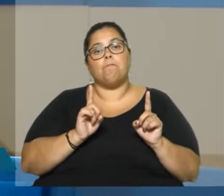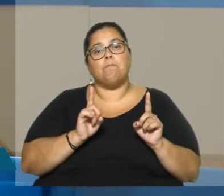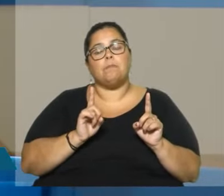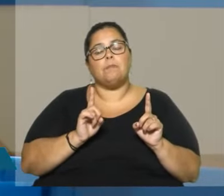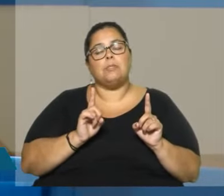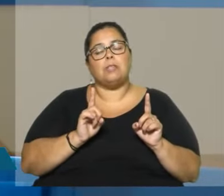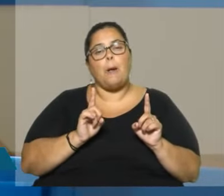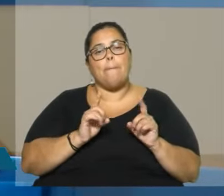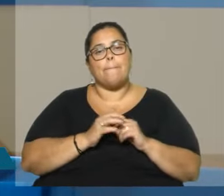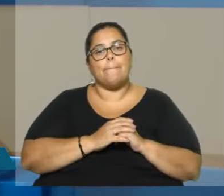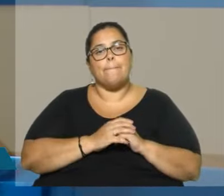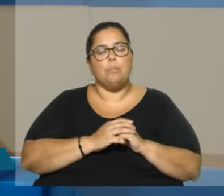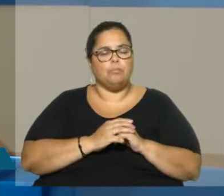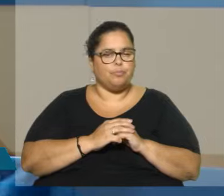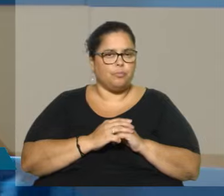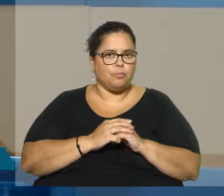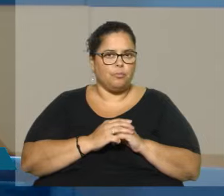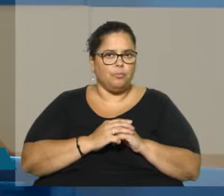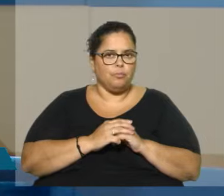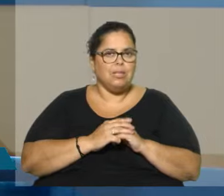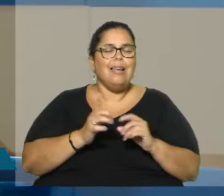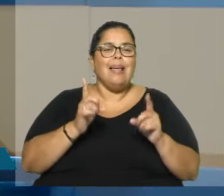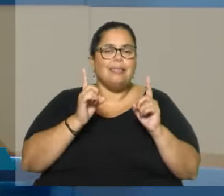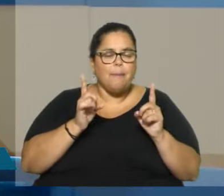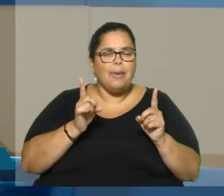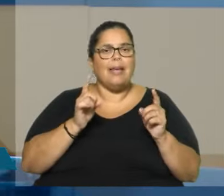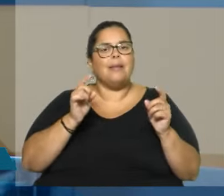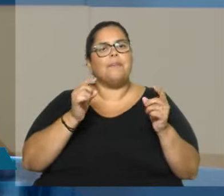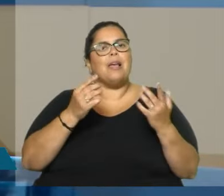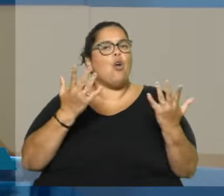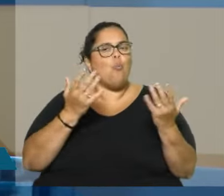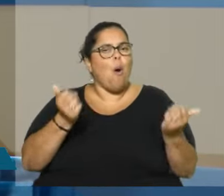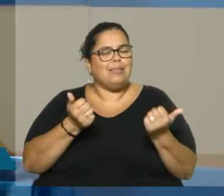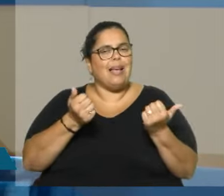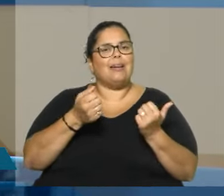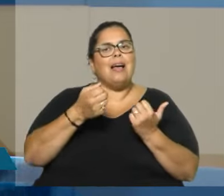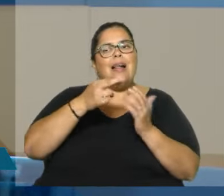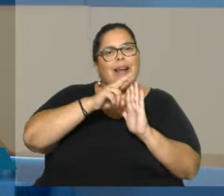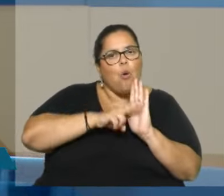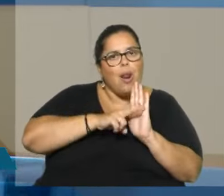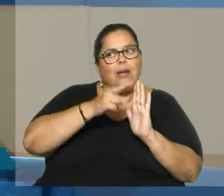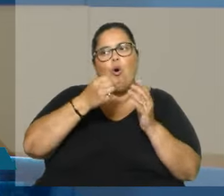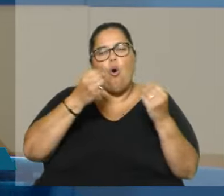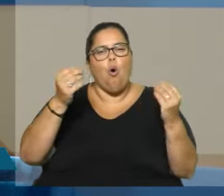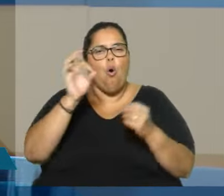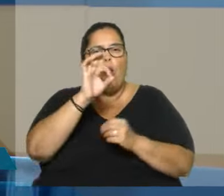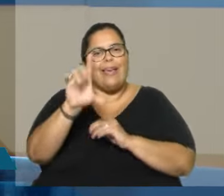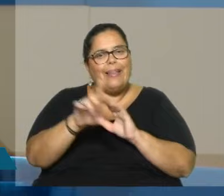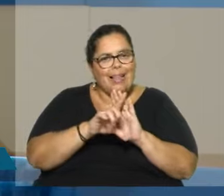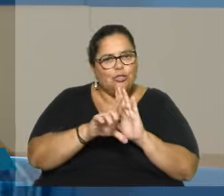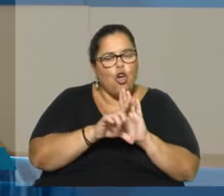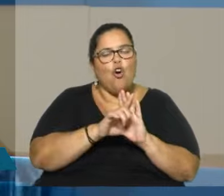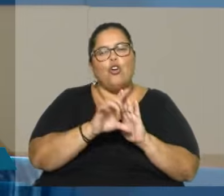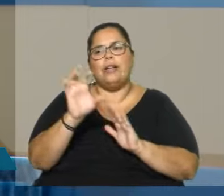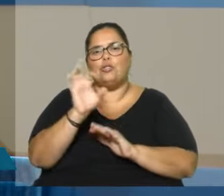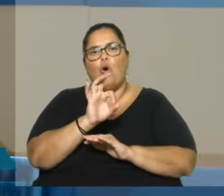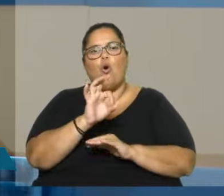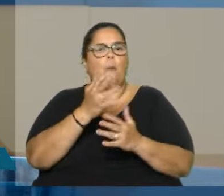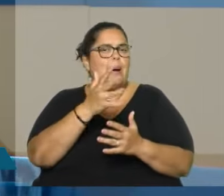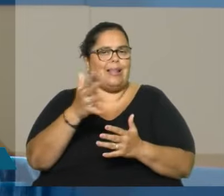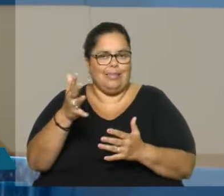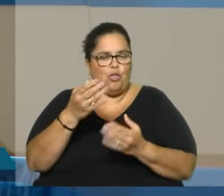pero sí tener legislaciones y regulaciones similares para que empresas por ejemplo de Estados Unidos